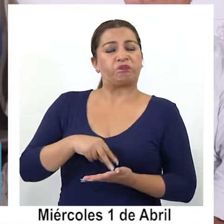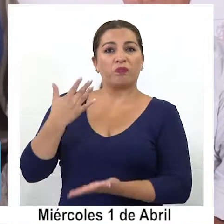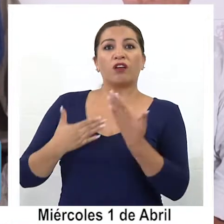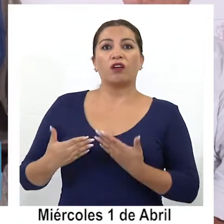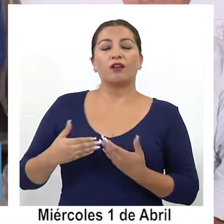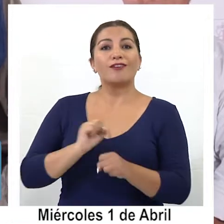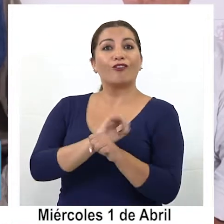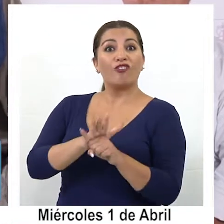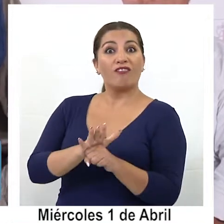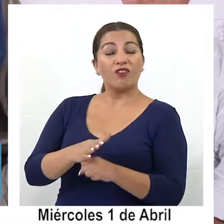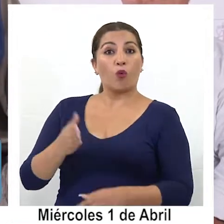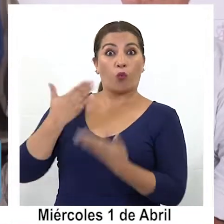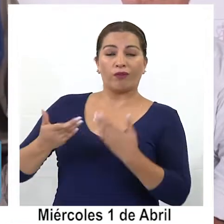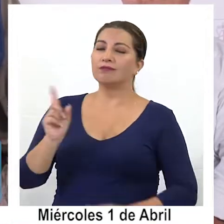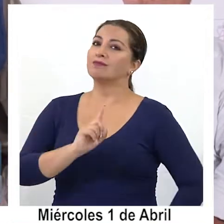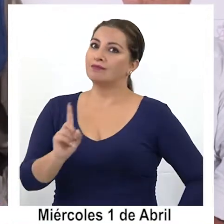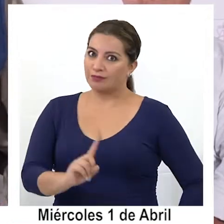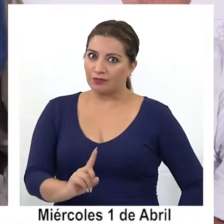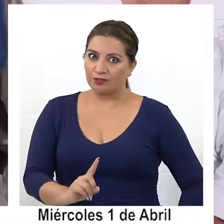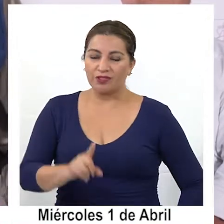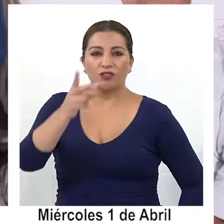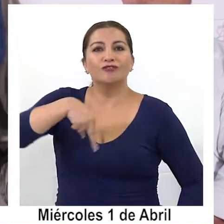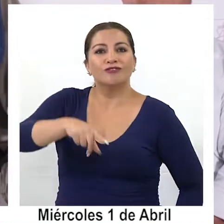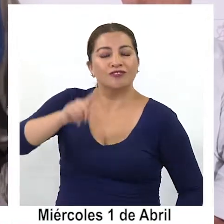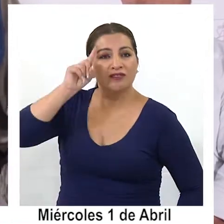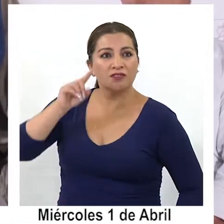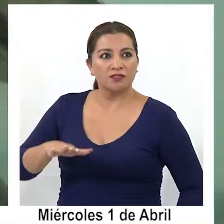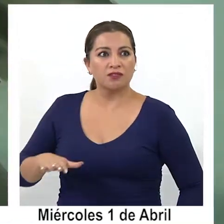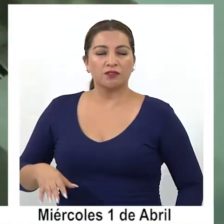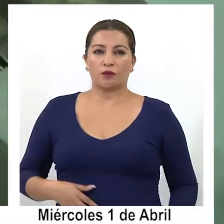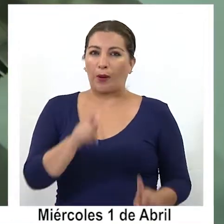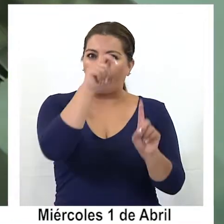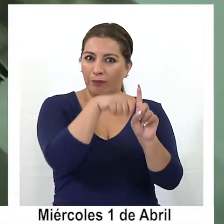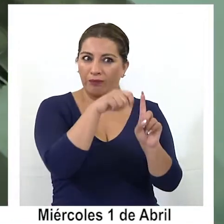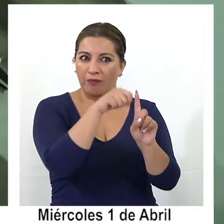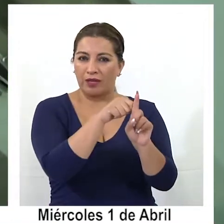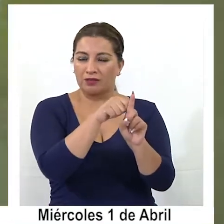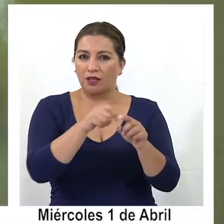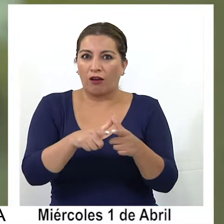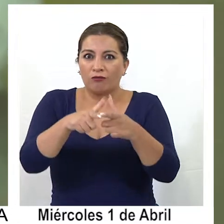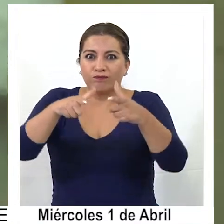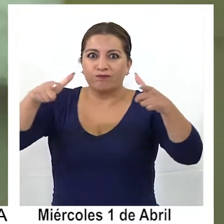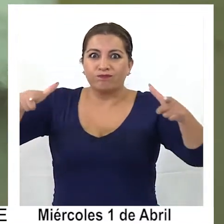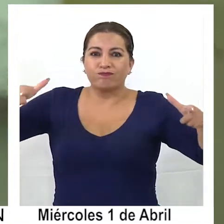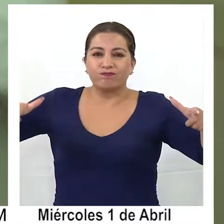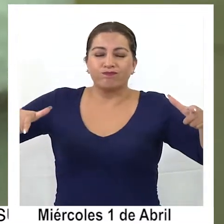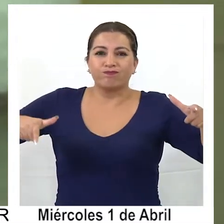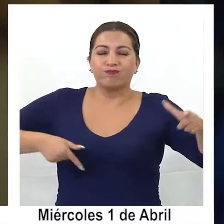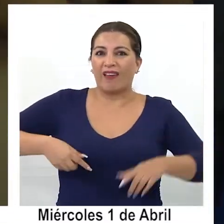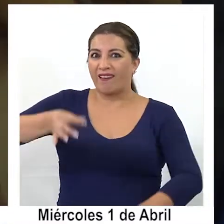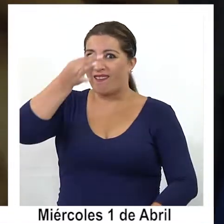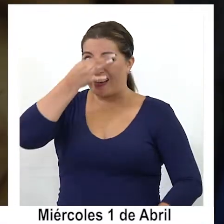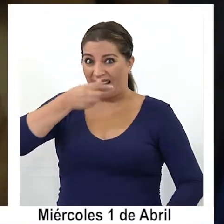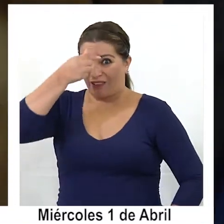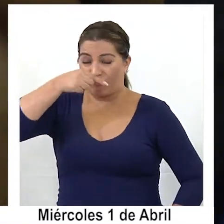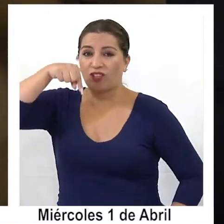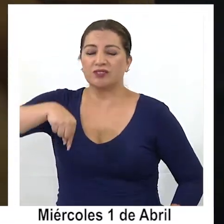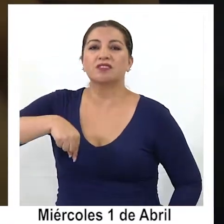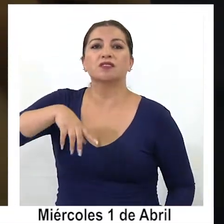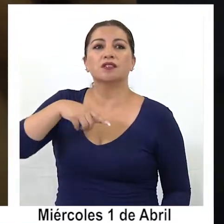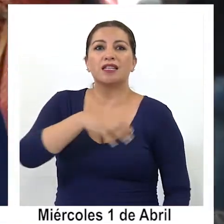COVID-19, sí sabemos que en el transcurso que aumente la circulación viral de influenza y